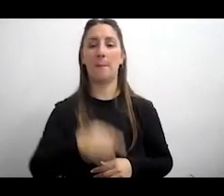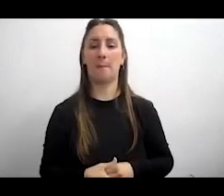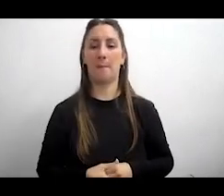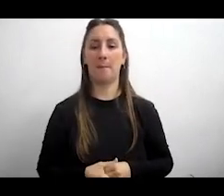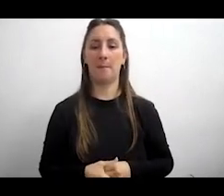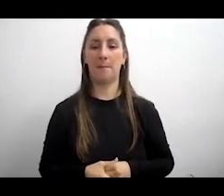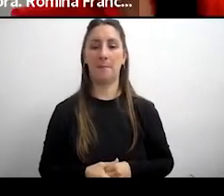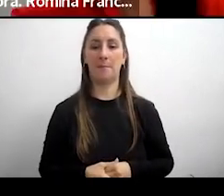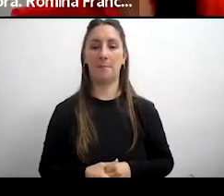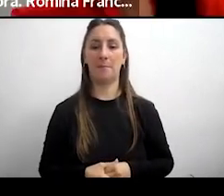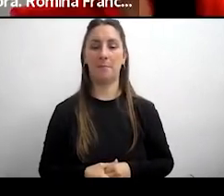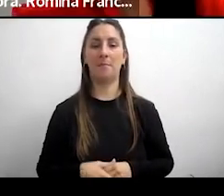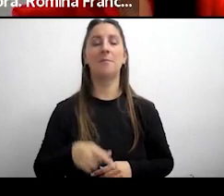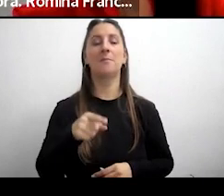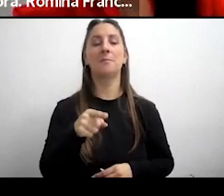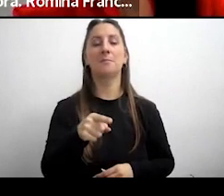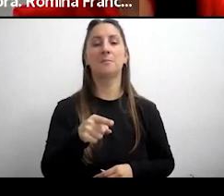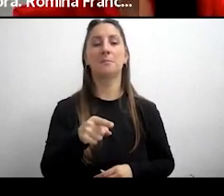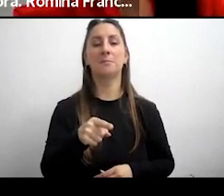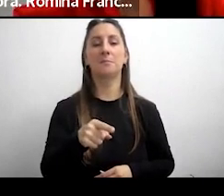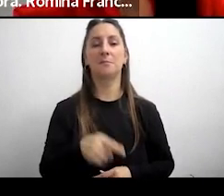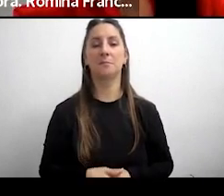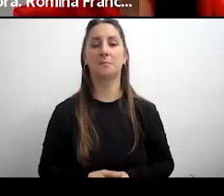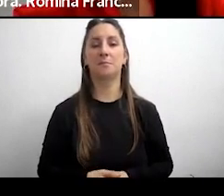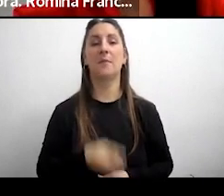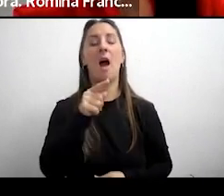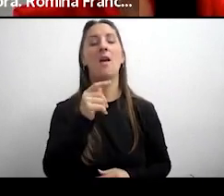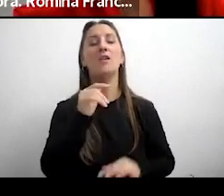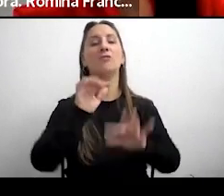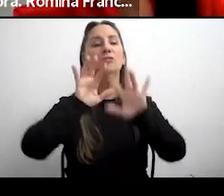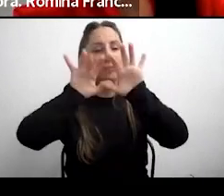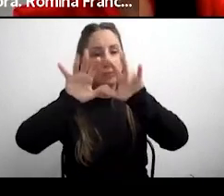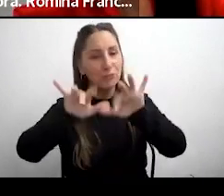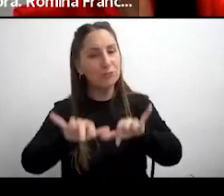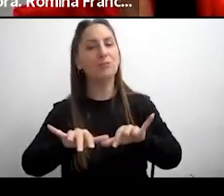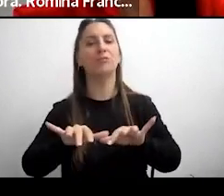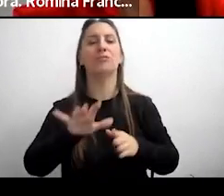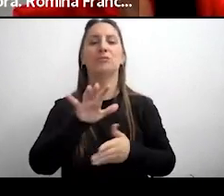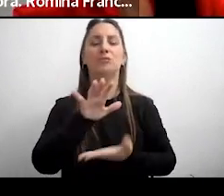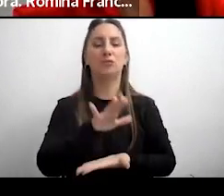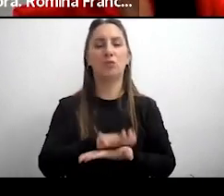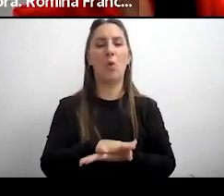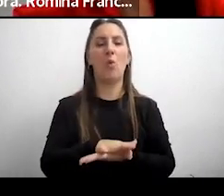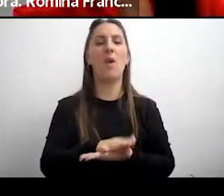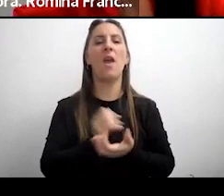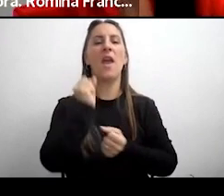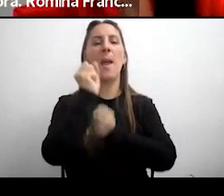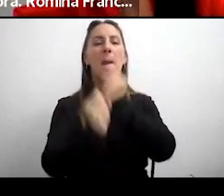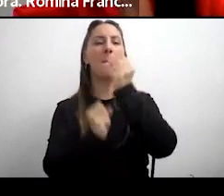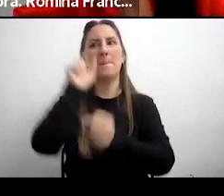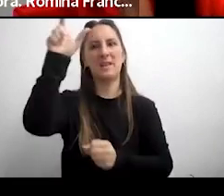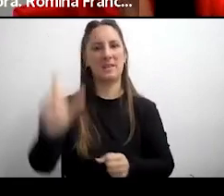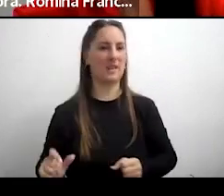acordate. Que acá desarrollaba también el término de lo que es un empresario, una